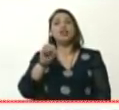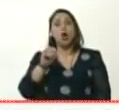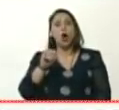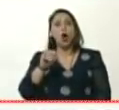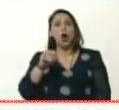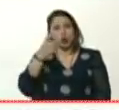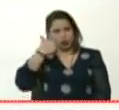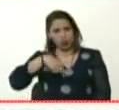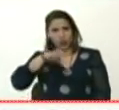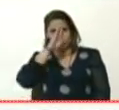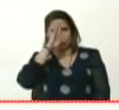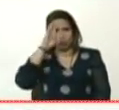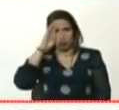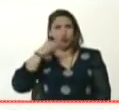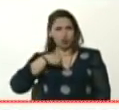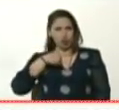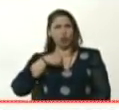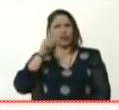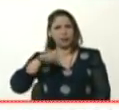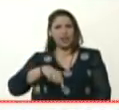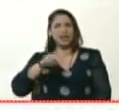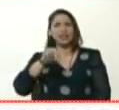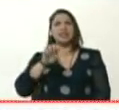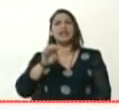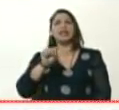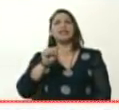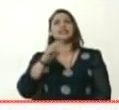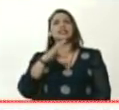Y moriré como viví.